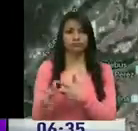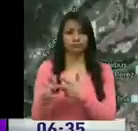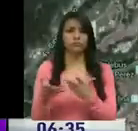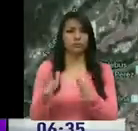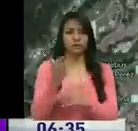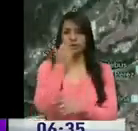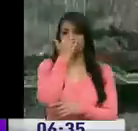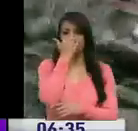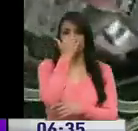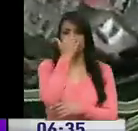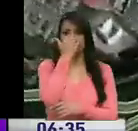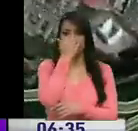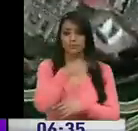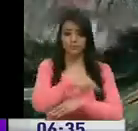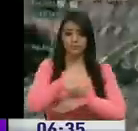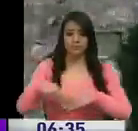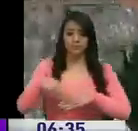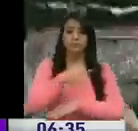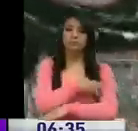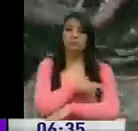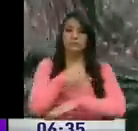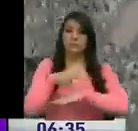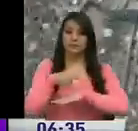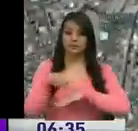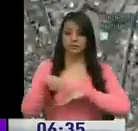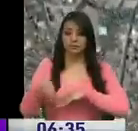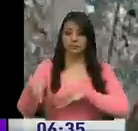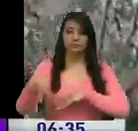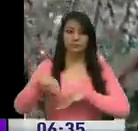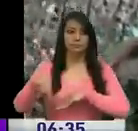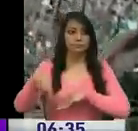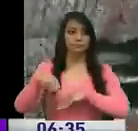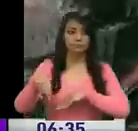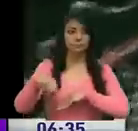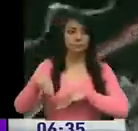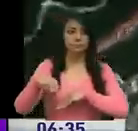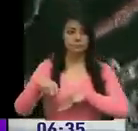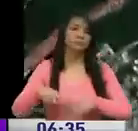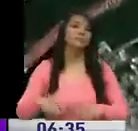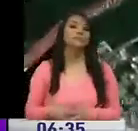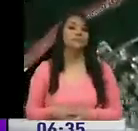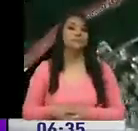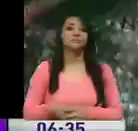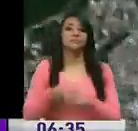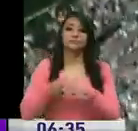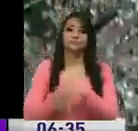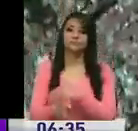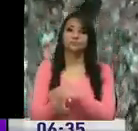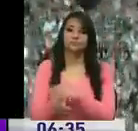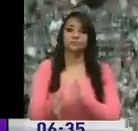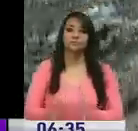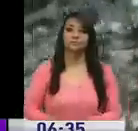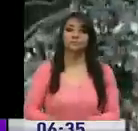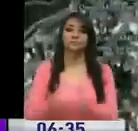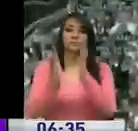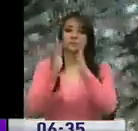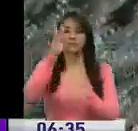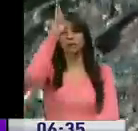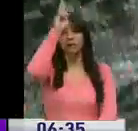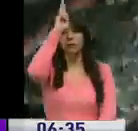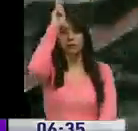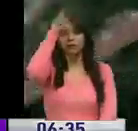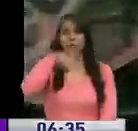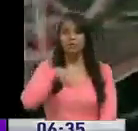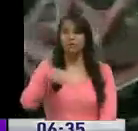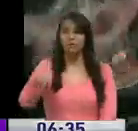roja Esa es la venida pichincha estamos viendo la al Esta es la entrada hacia la autopista rumi en la cual va